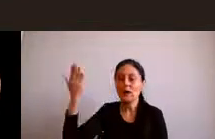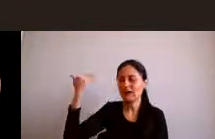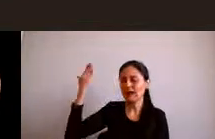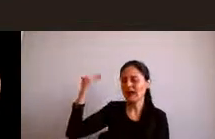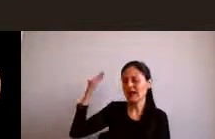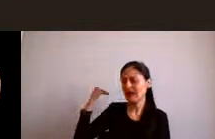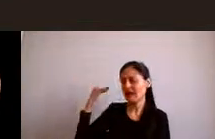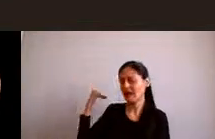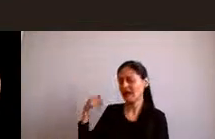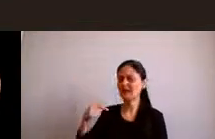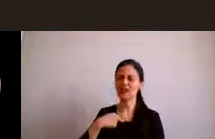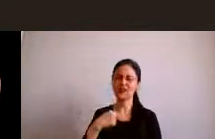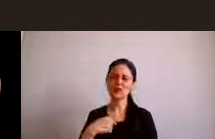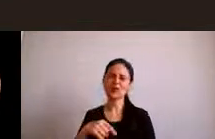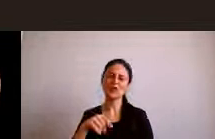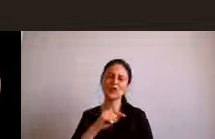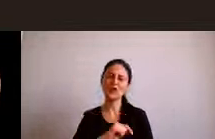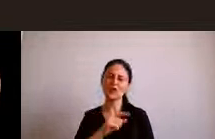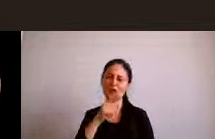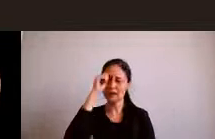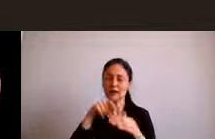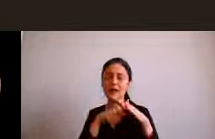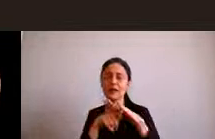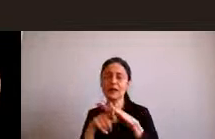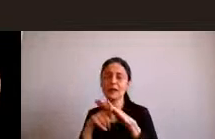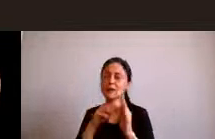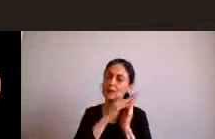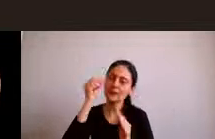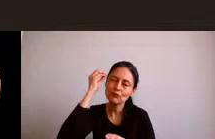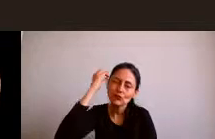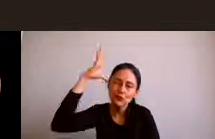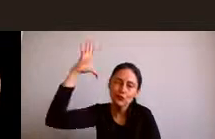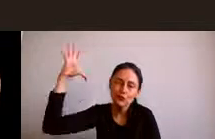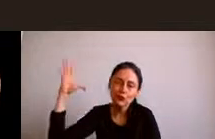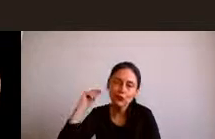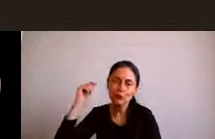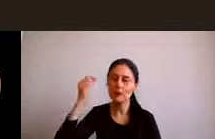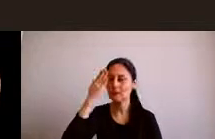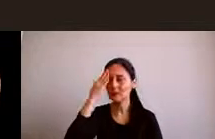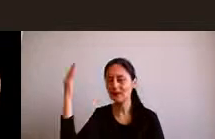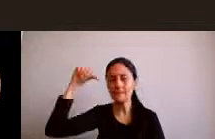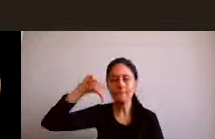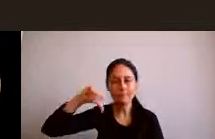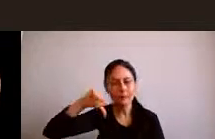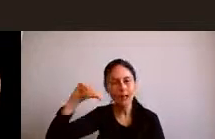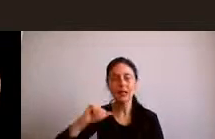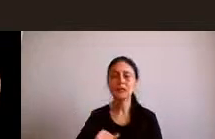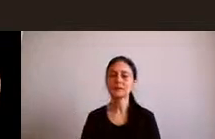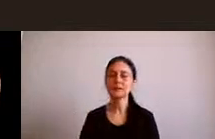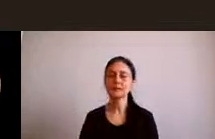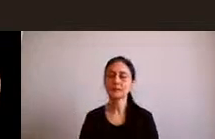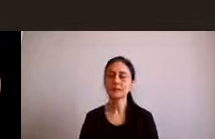de alucinaciones durante la unidad de cuidado intensivo. Está asociado también y de forma importante